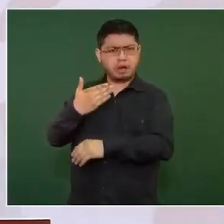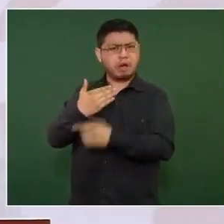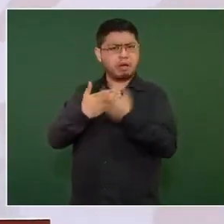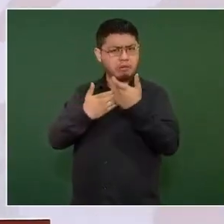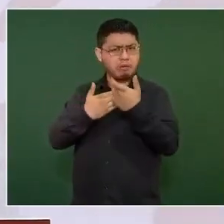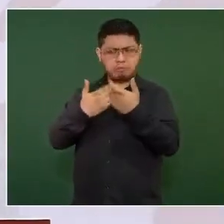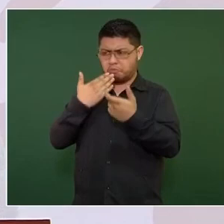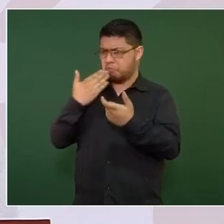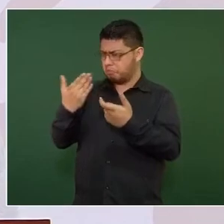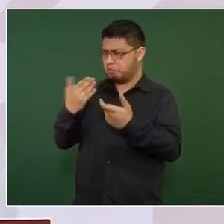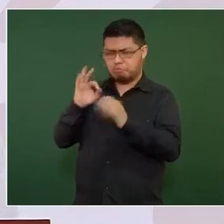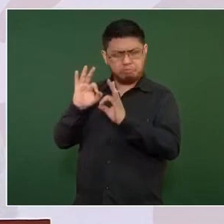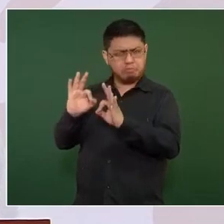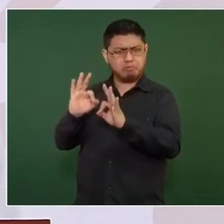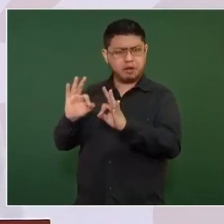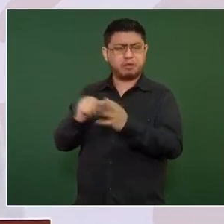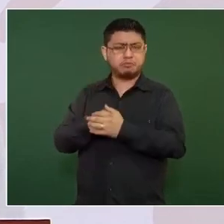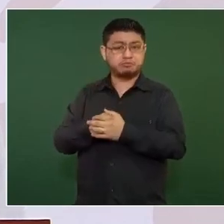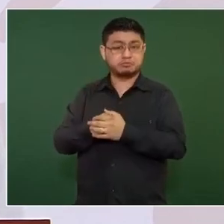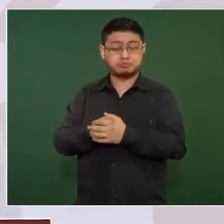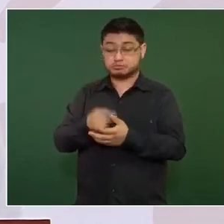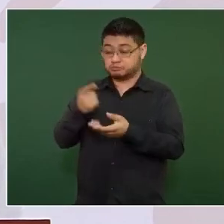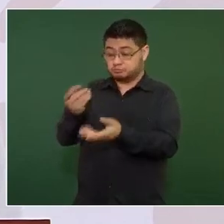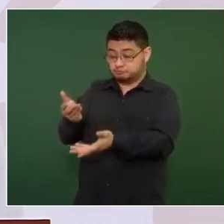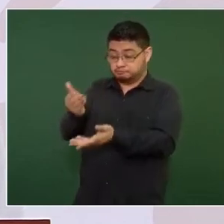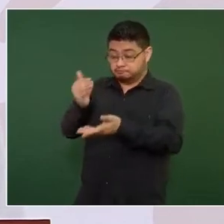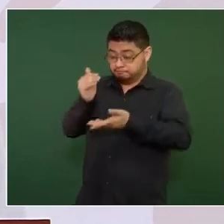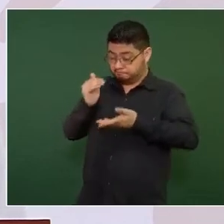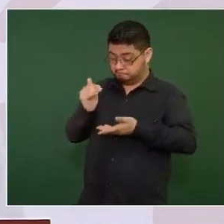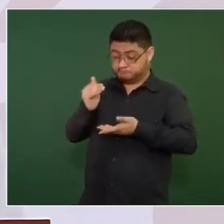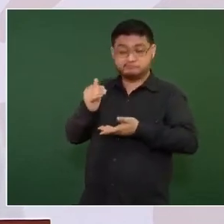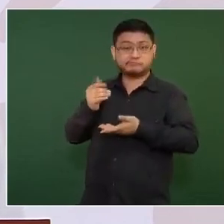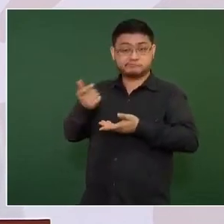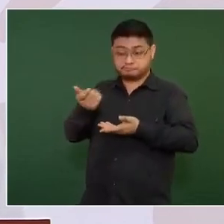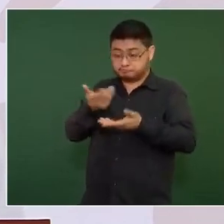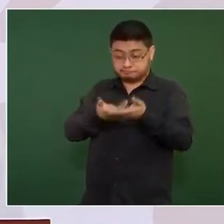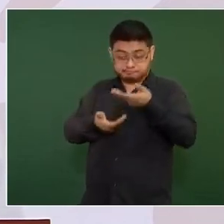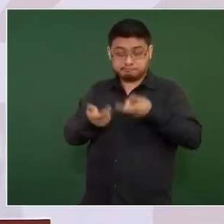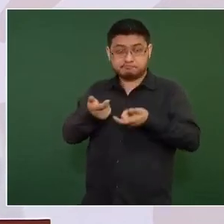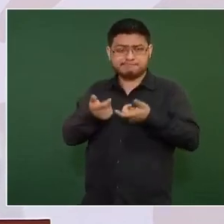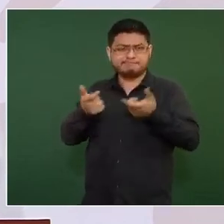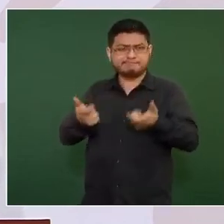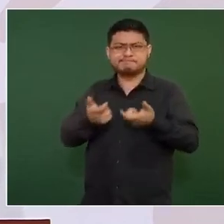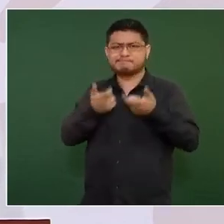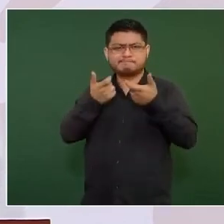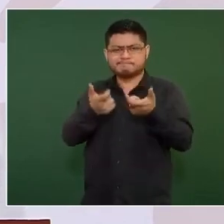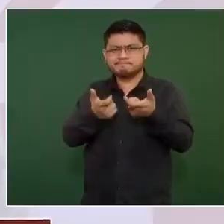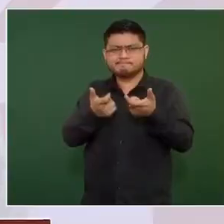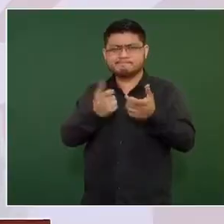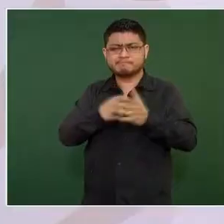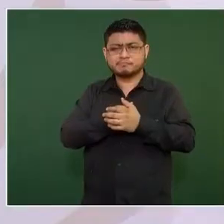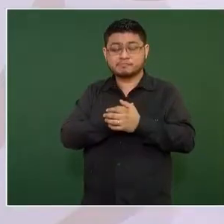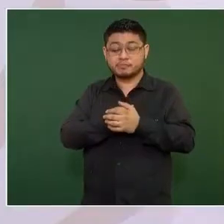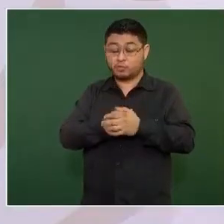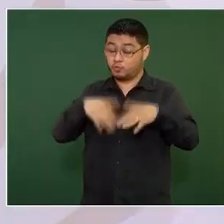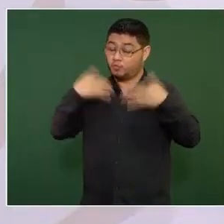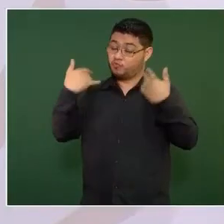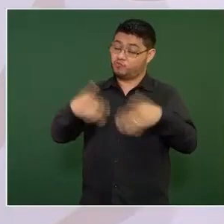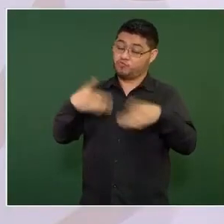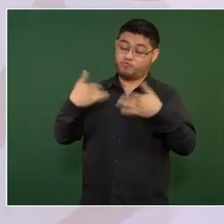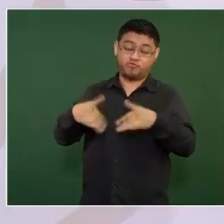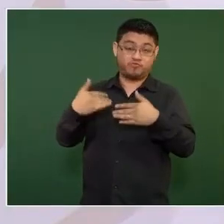bien. Han obtenido en algunos casos utilidades históricas.